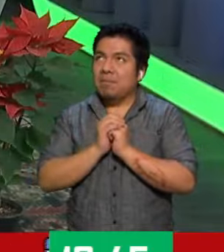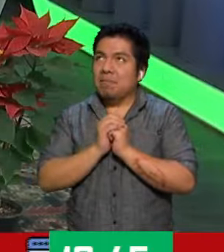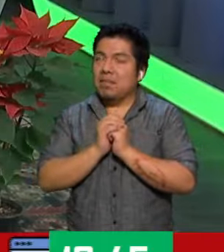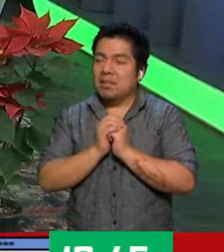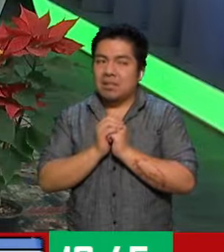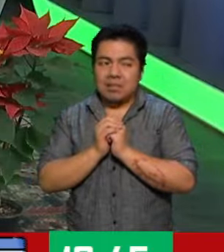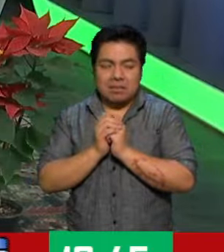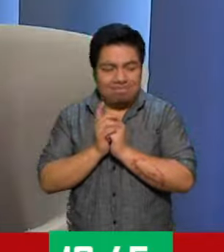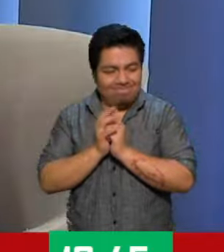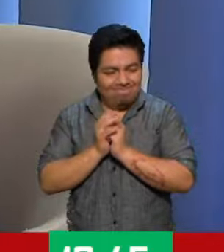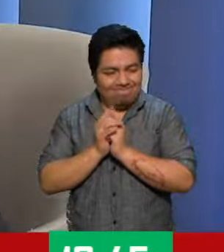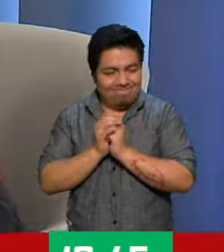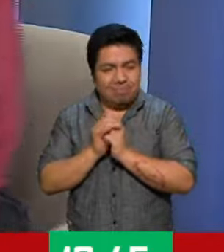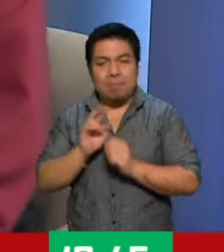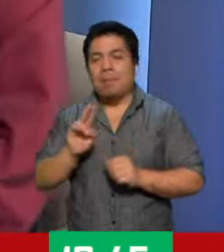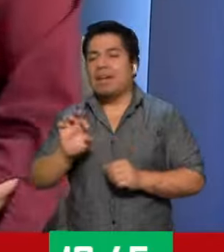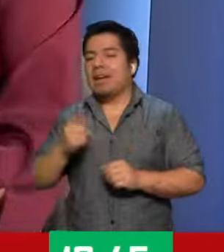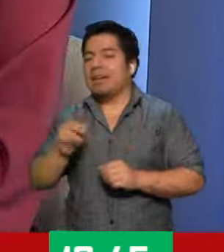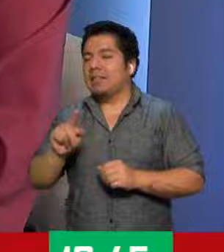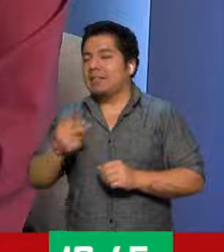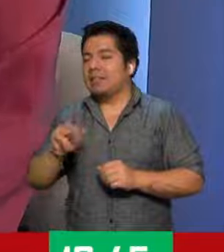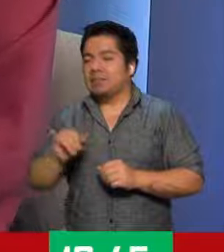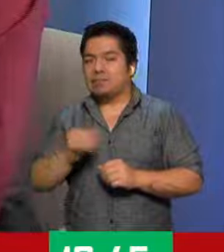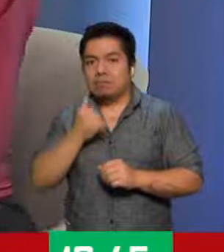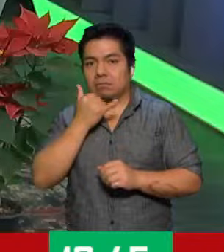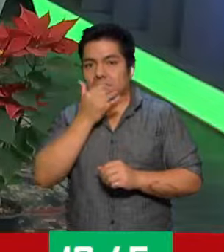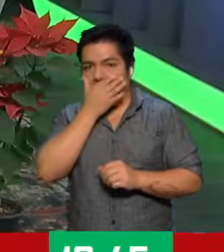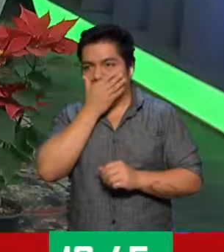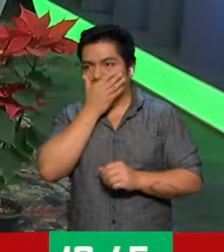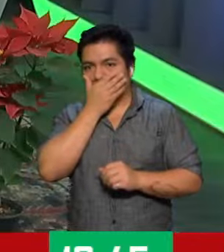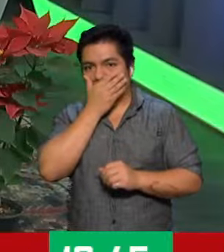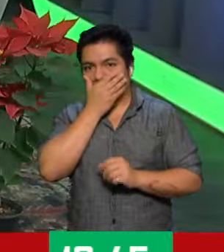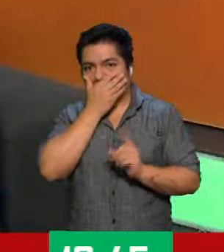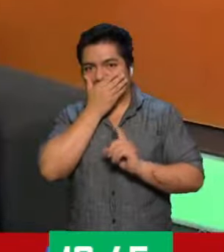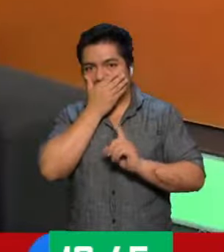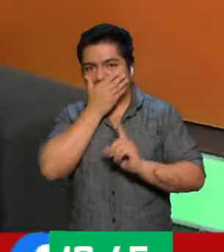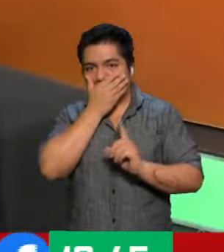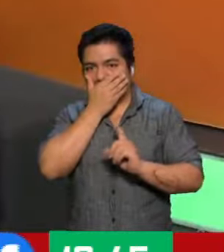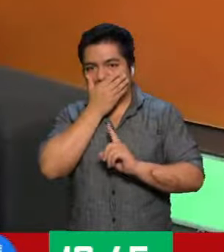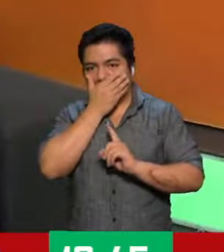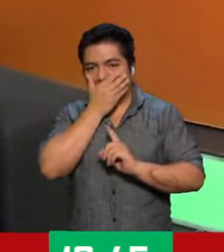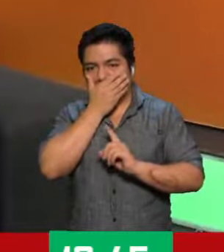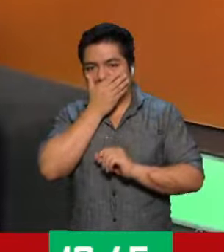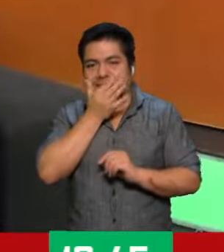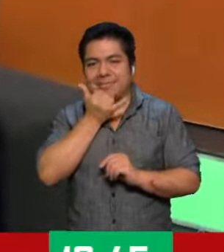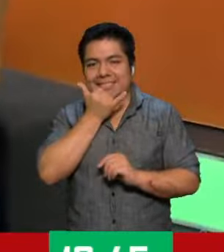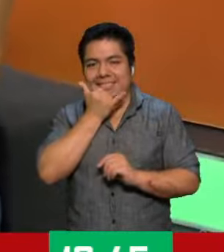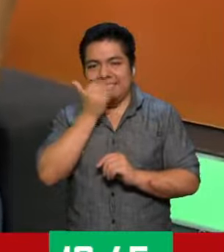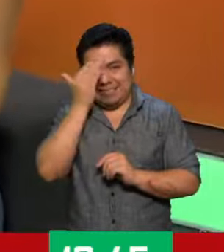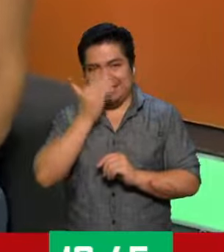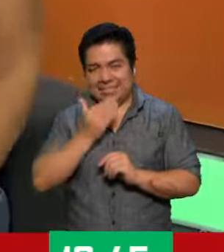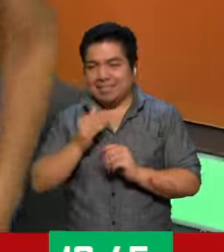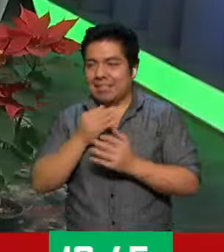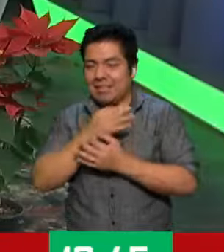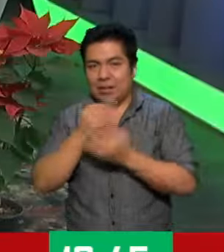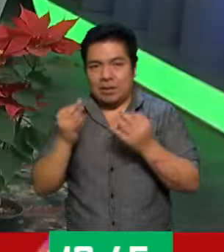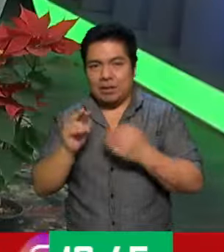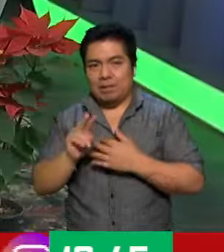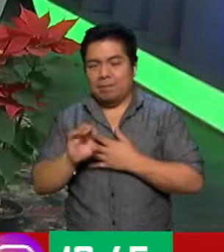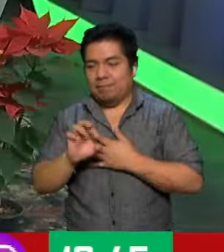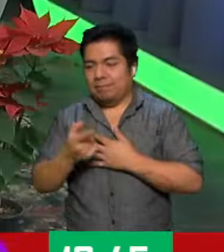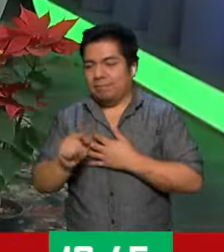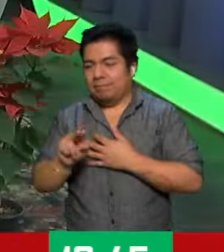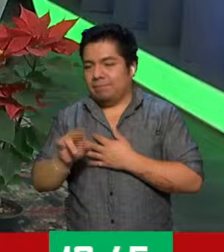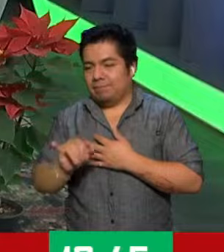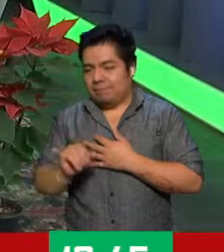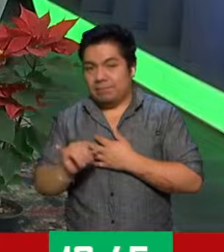Ay, Verástegui, Verástegui. ¡No, señora! Ay, veníamos a un discurso Eduardo de Verástegui. ¡Ay, qué bueno, miedo! Y ya que